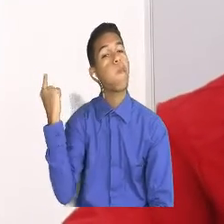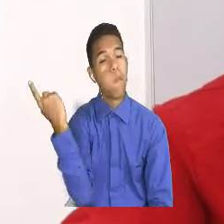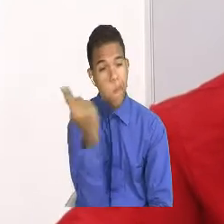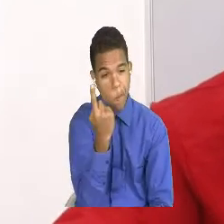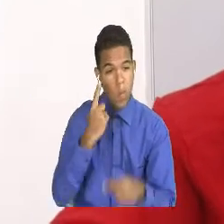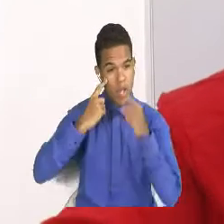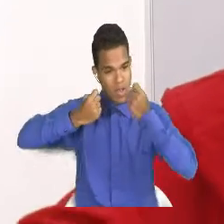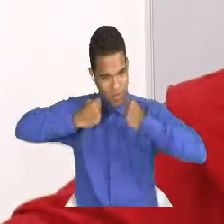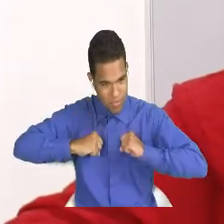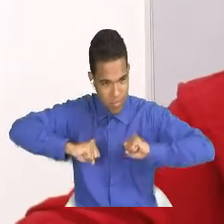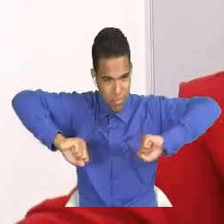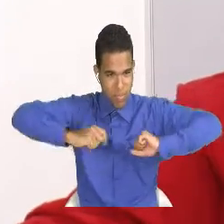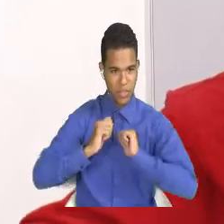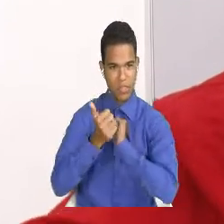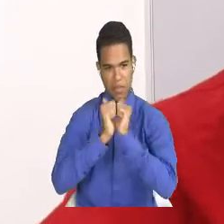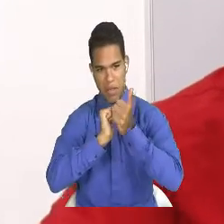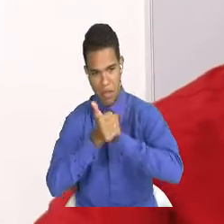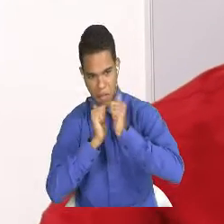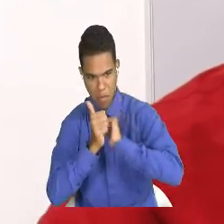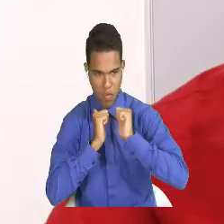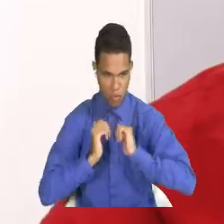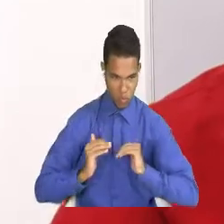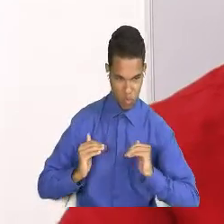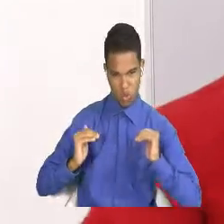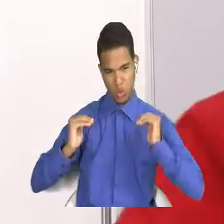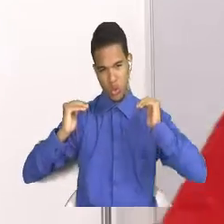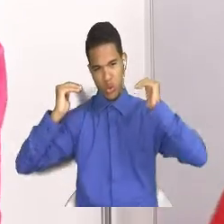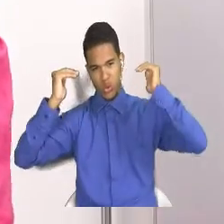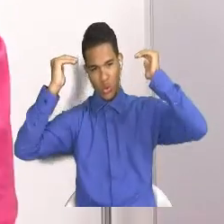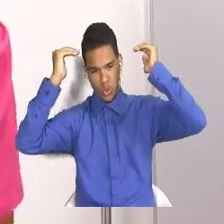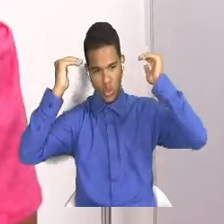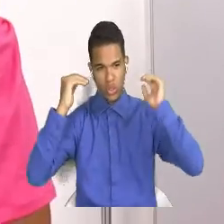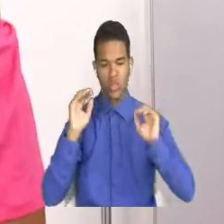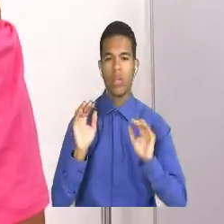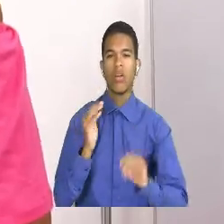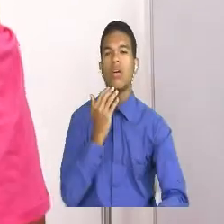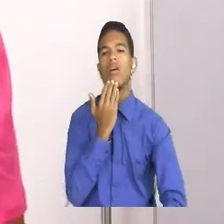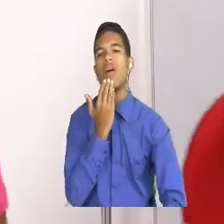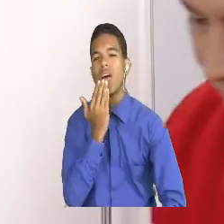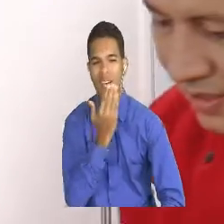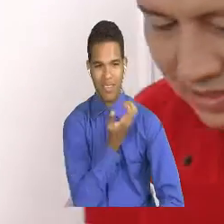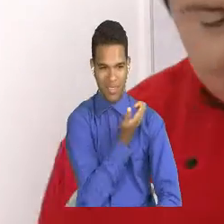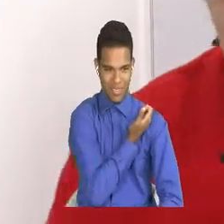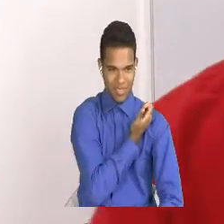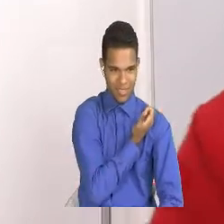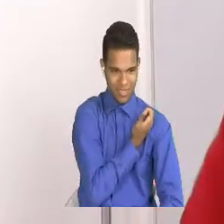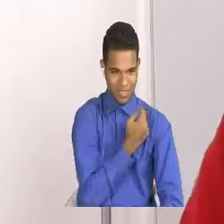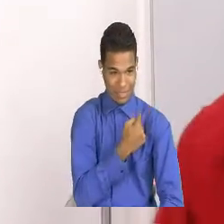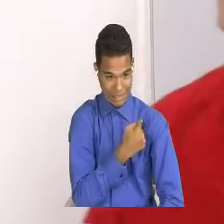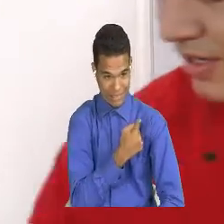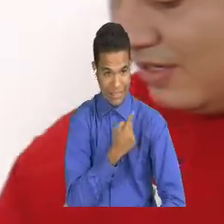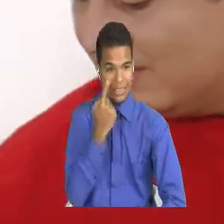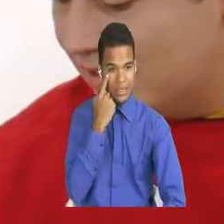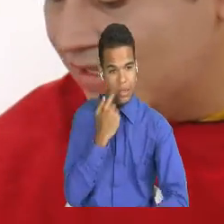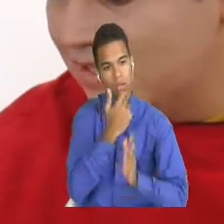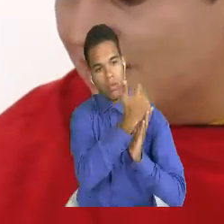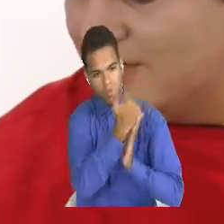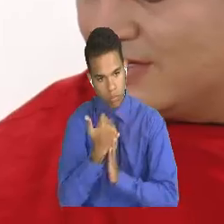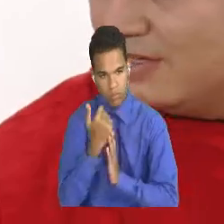logrado sacar el deporte adelante. Gracias a toda a la administración municipal que ha estado encabezada en la parte deportiva